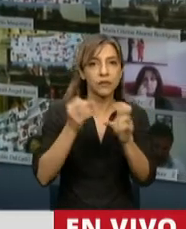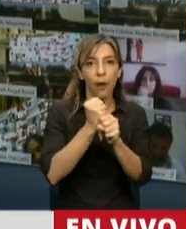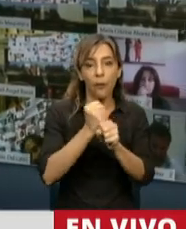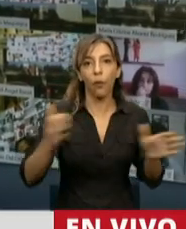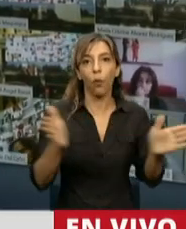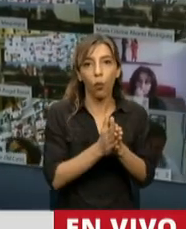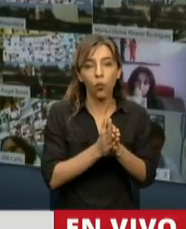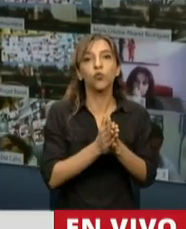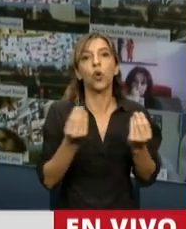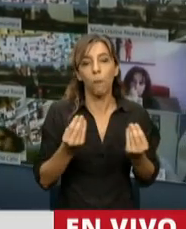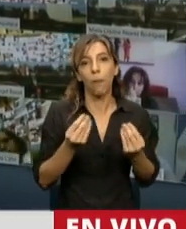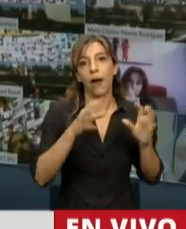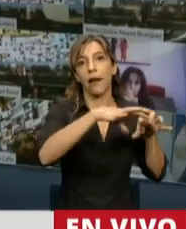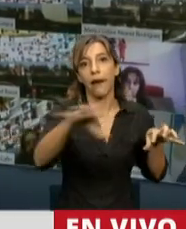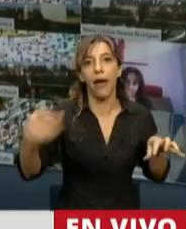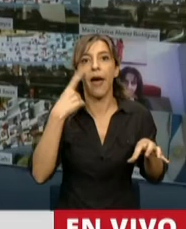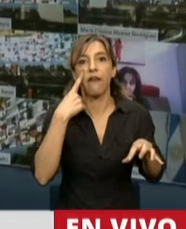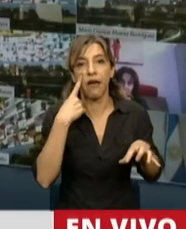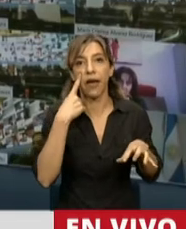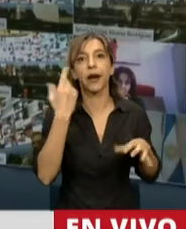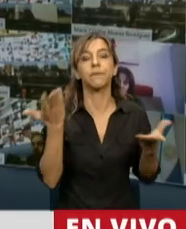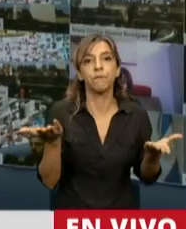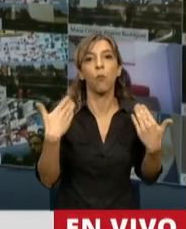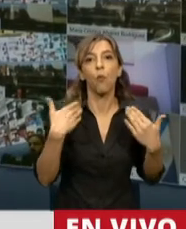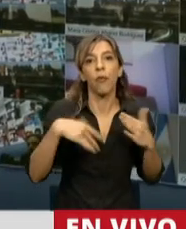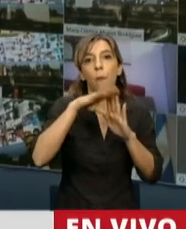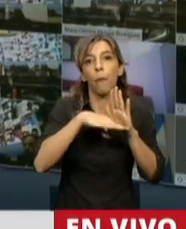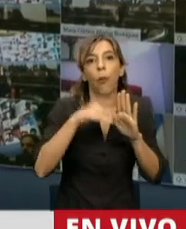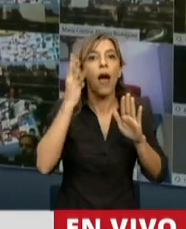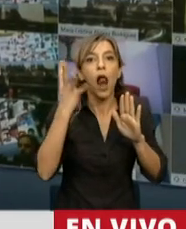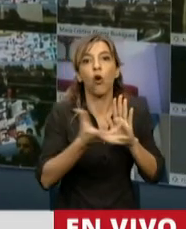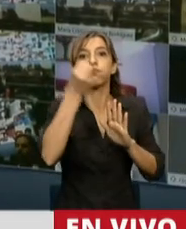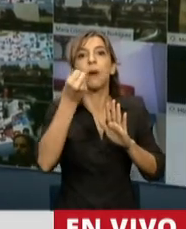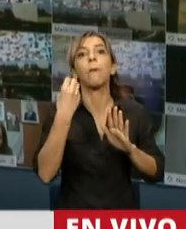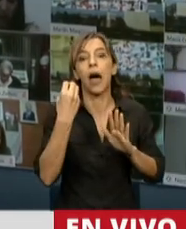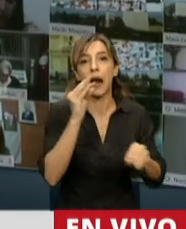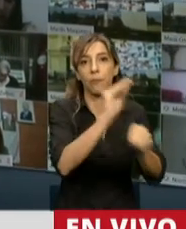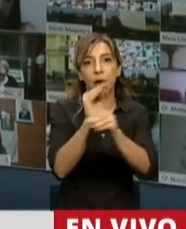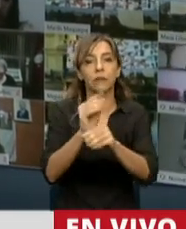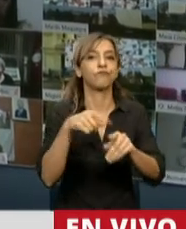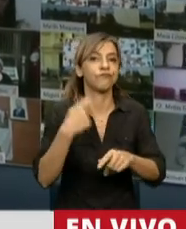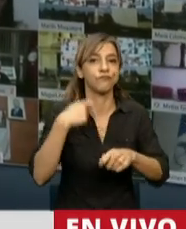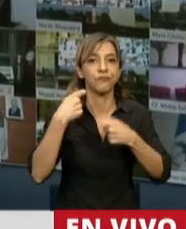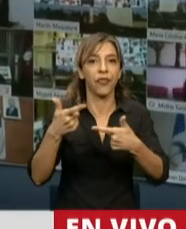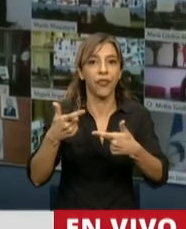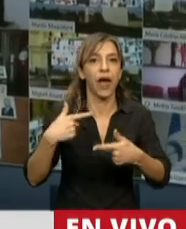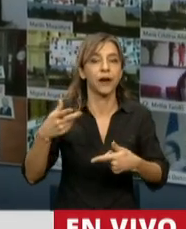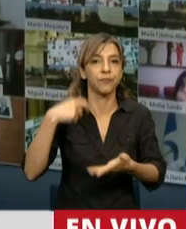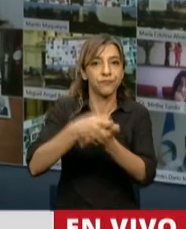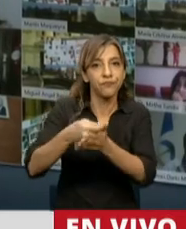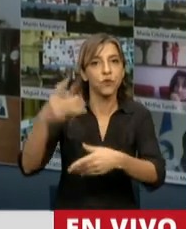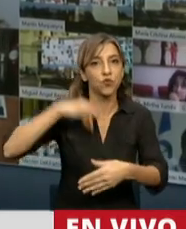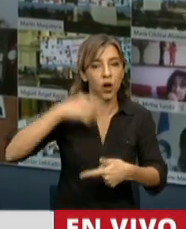puedan acceder a programas de mantención y de asistencia en el trabajo.